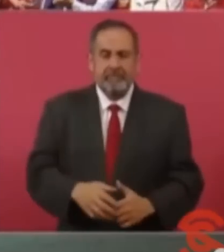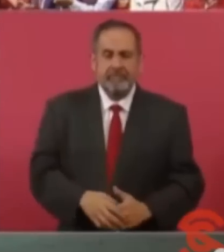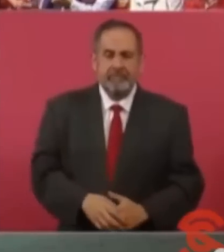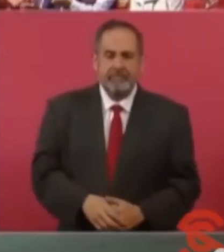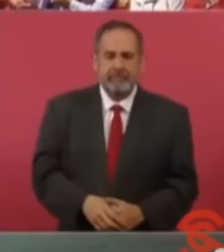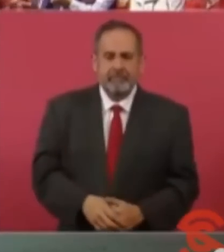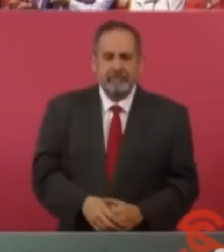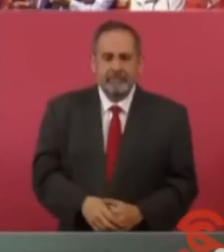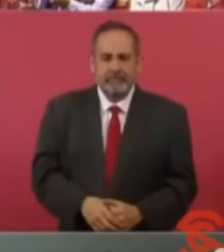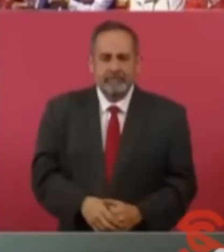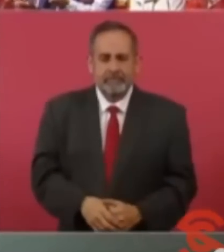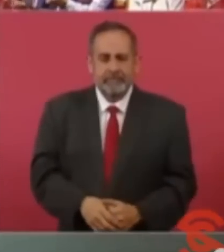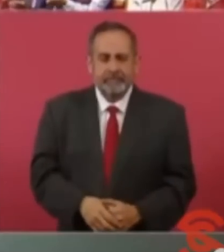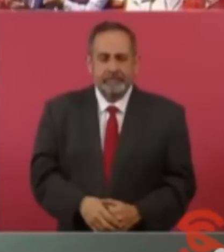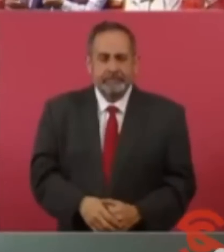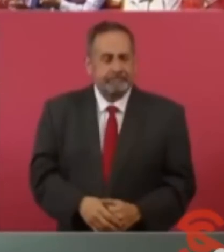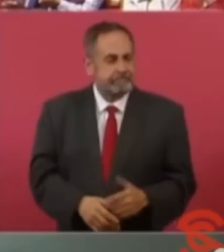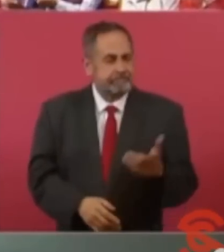No es